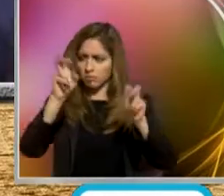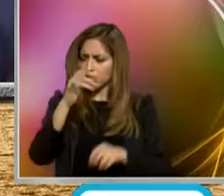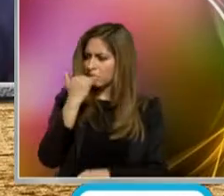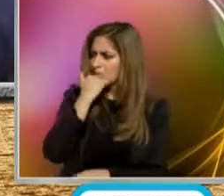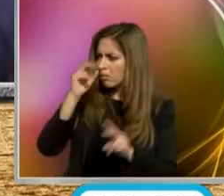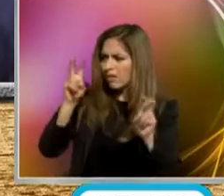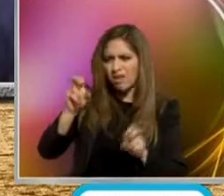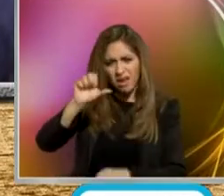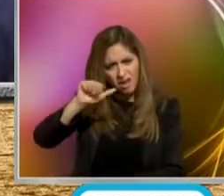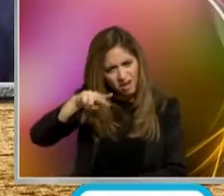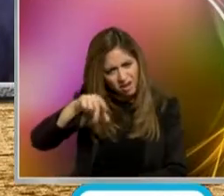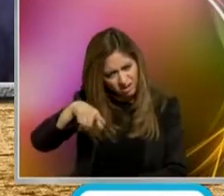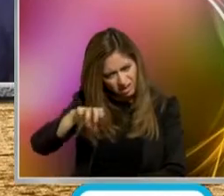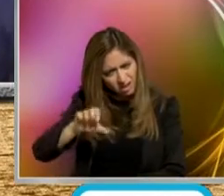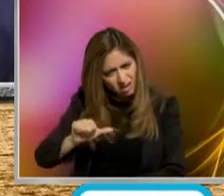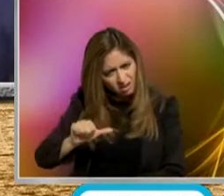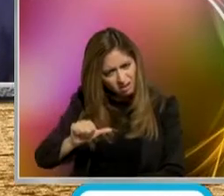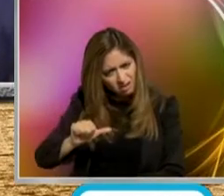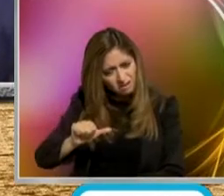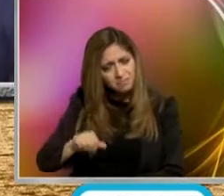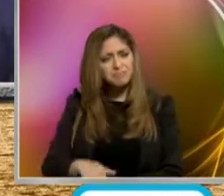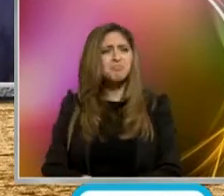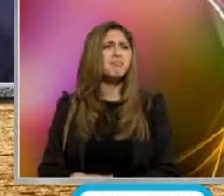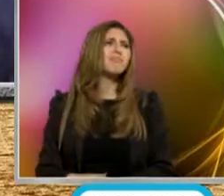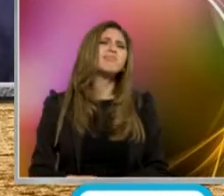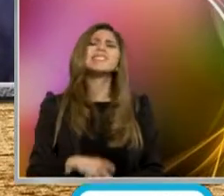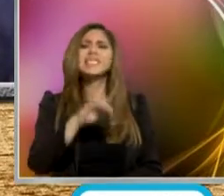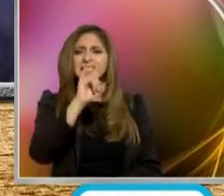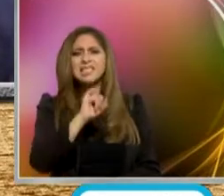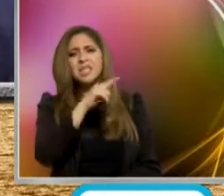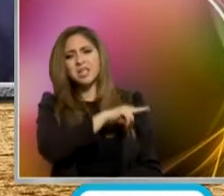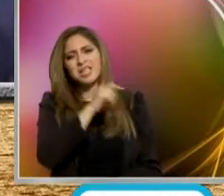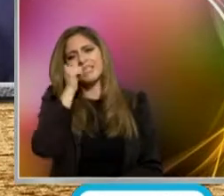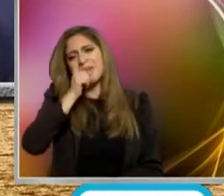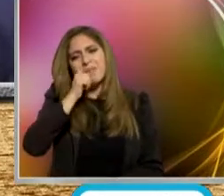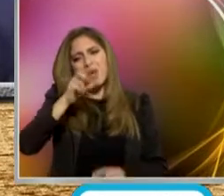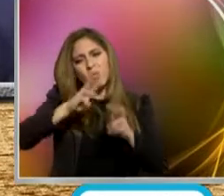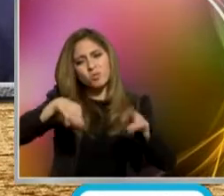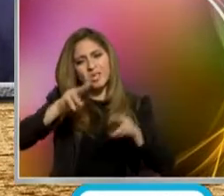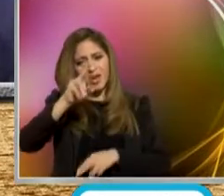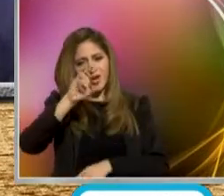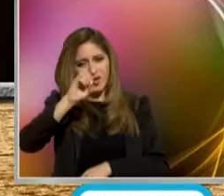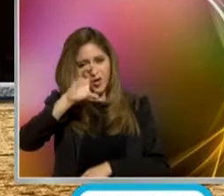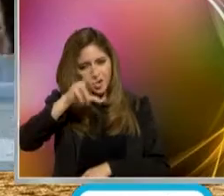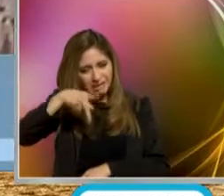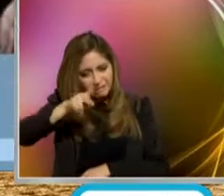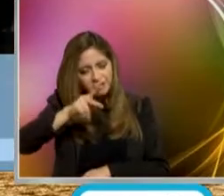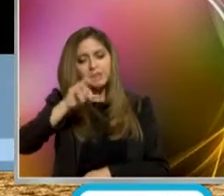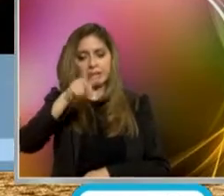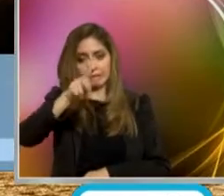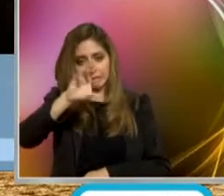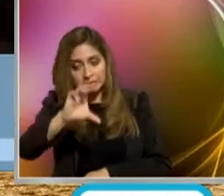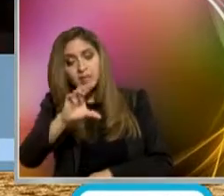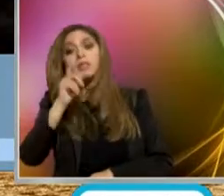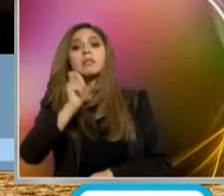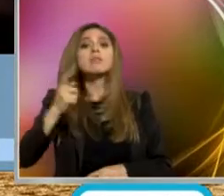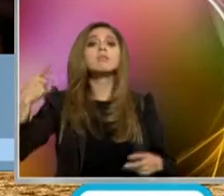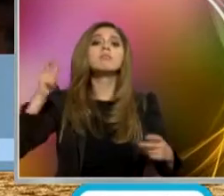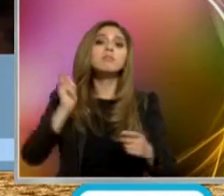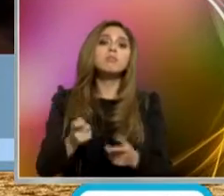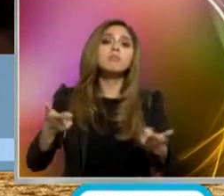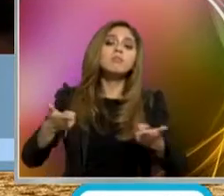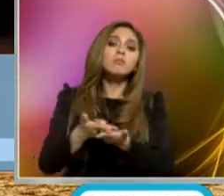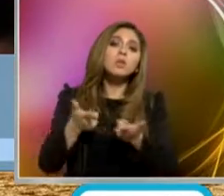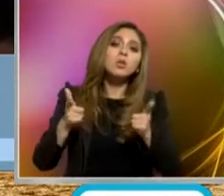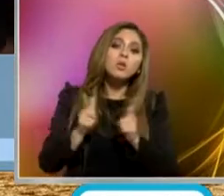rebelión, ¿no? Mira, el rock and roll siempre ha estado lleno de rebeldía y de anarquía, Sí. pero ellos optaron por vestirse de negro, por usar